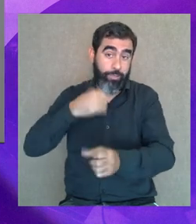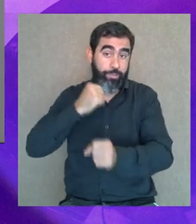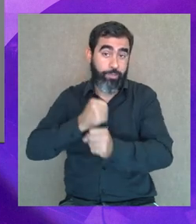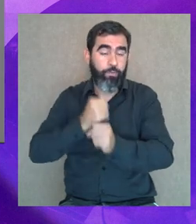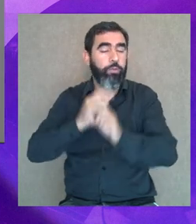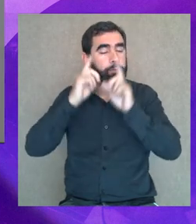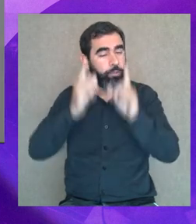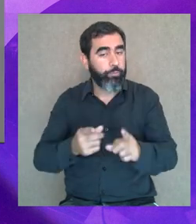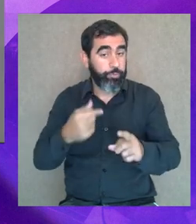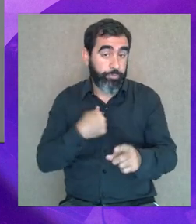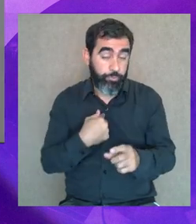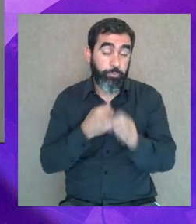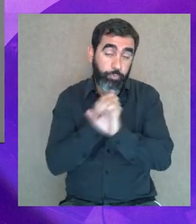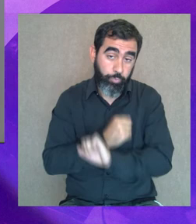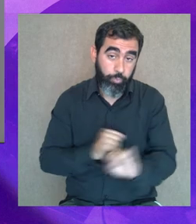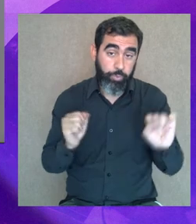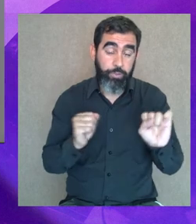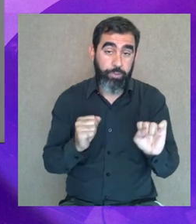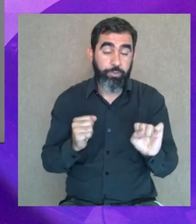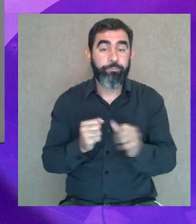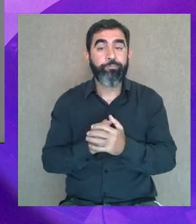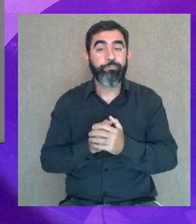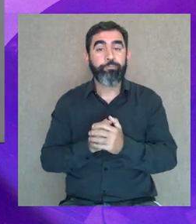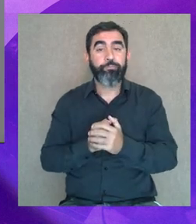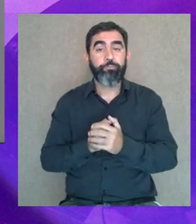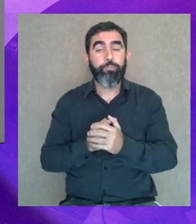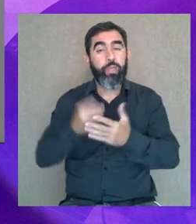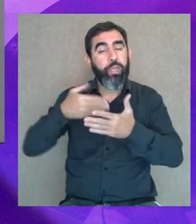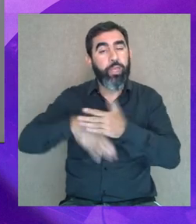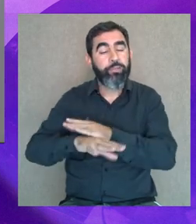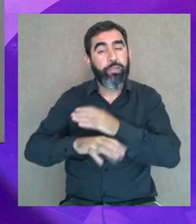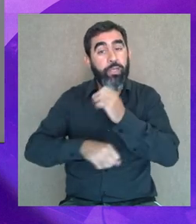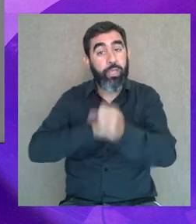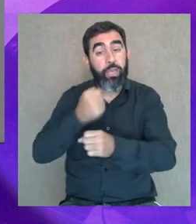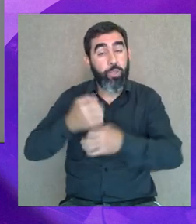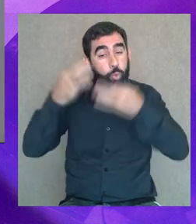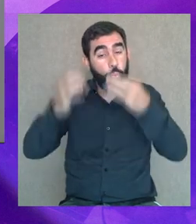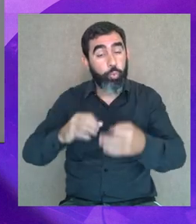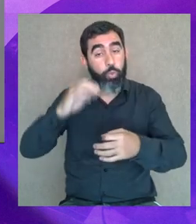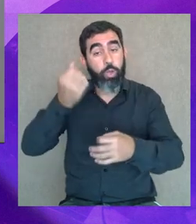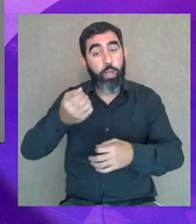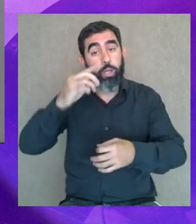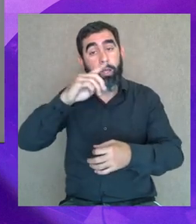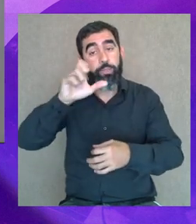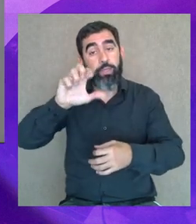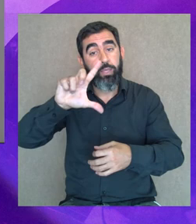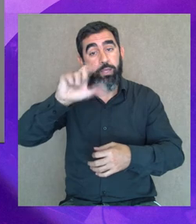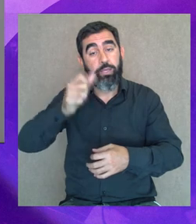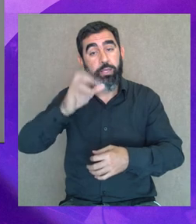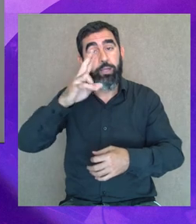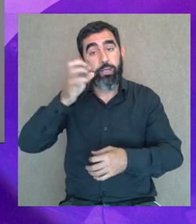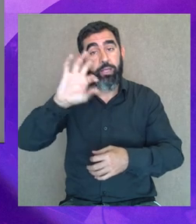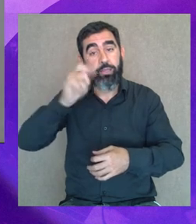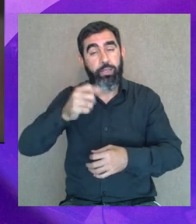también me ha pasado de poder vivir entré en el año que estaba justo de la renta por el